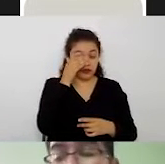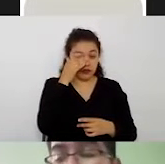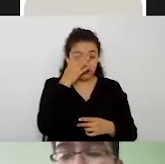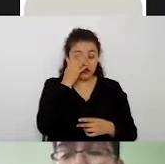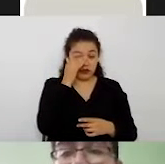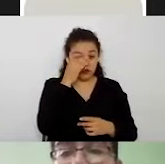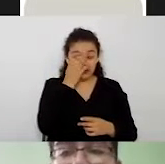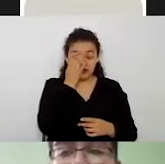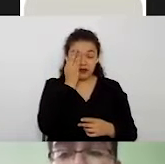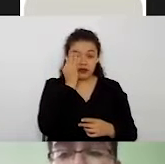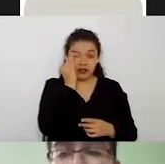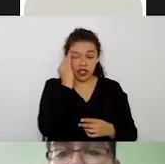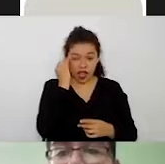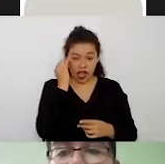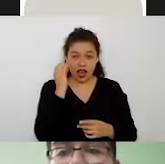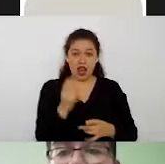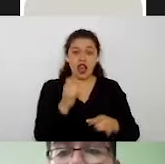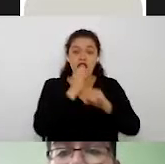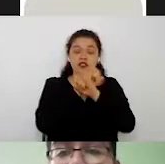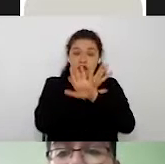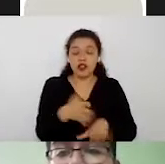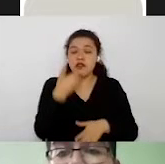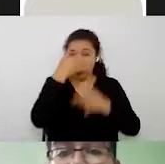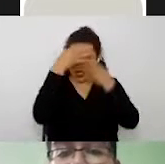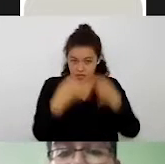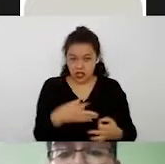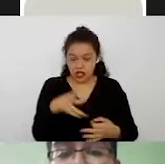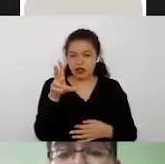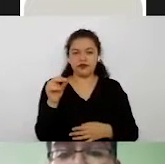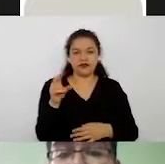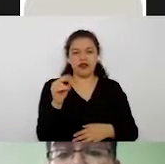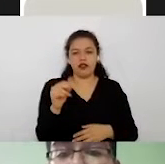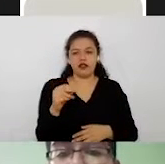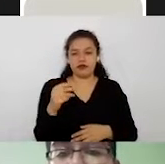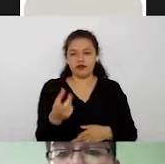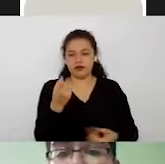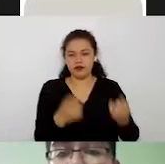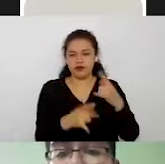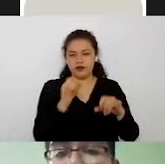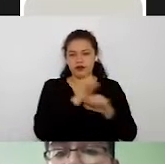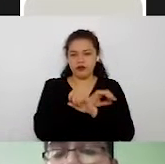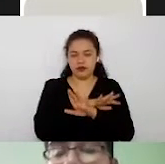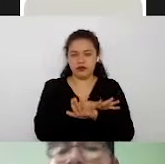no eran realmente ciertas. Había información que realmente no,